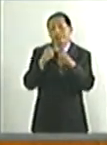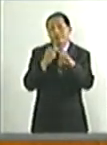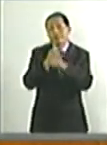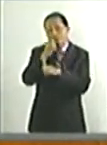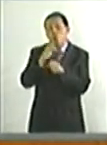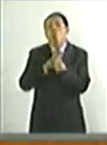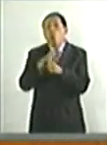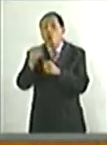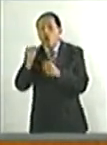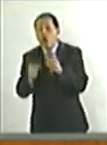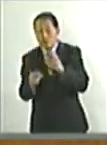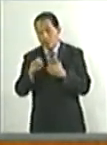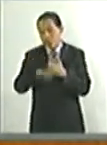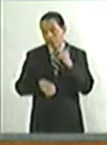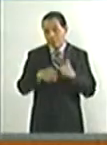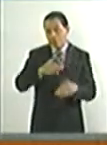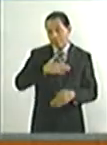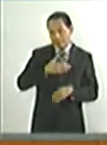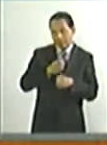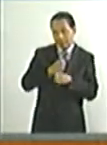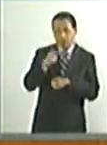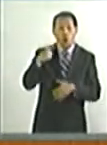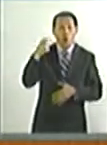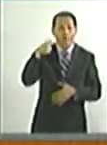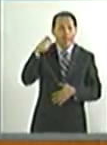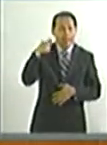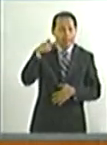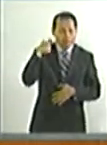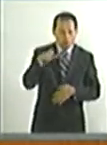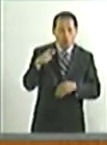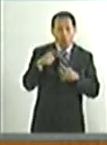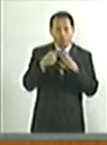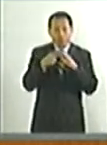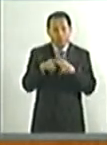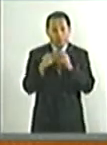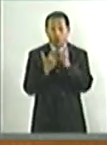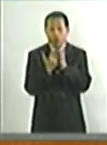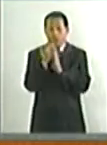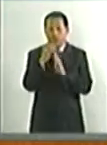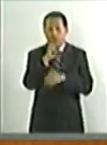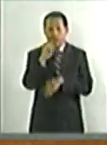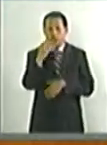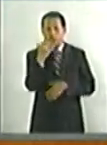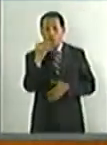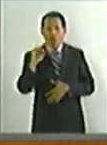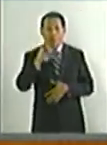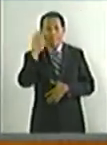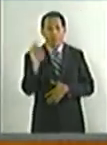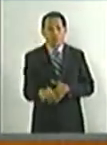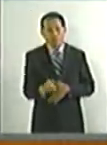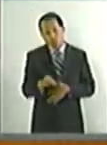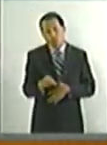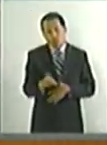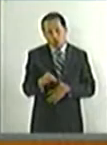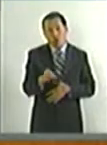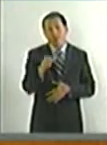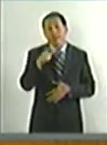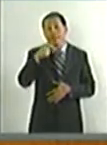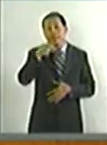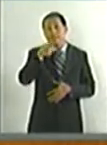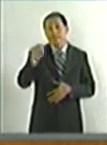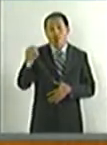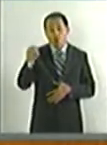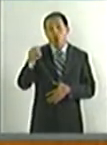el caso de mi estado, de Querétaro, que se incrementó un 350%, Quintana